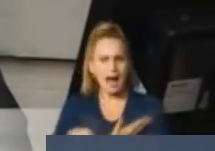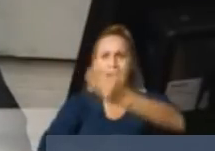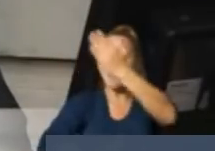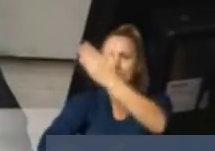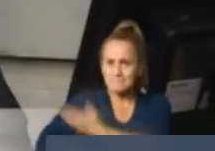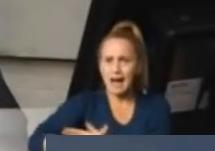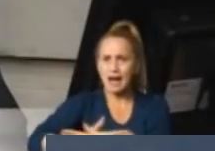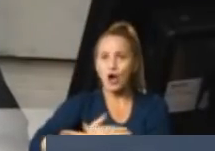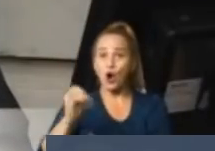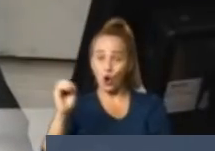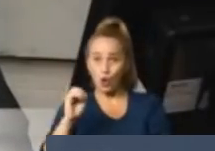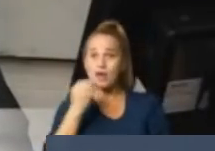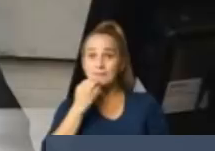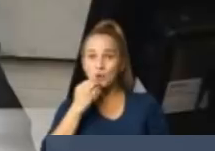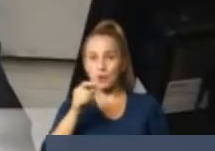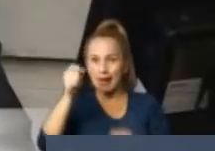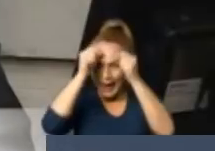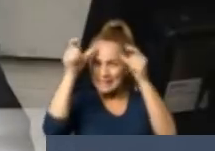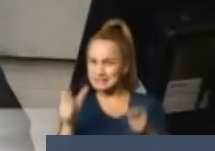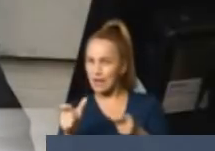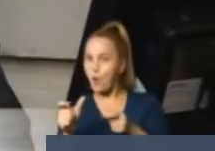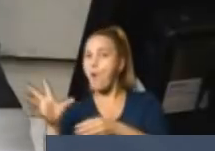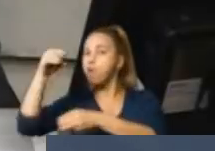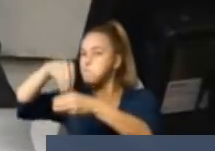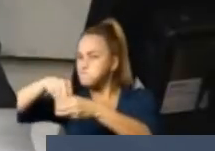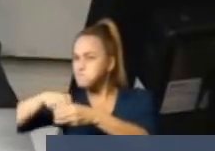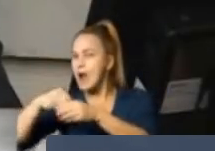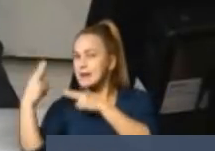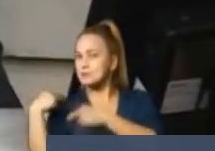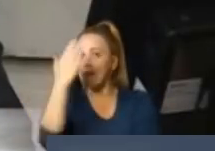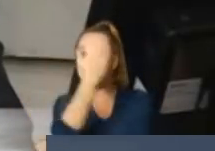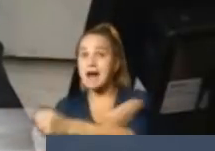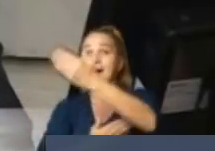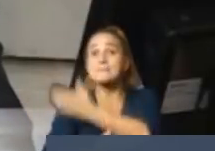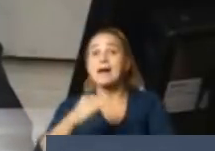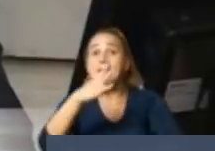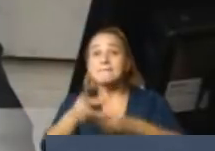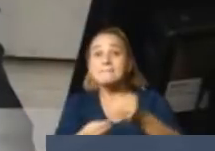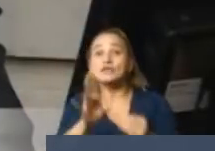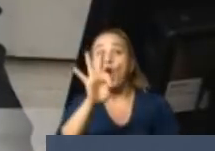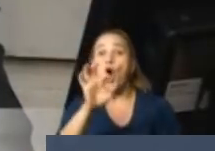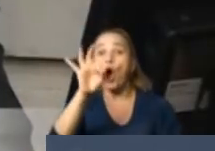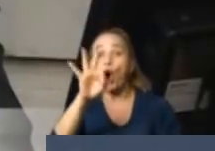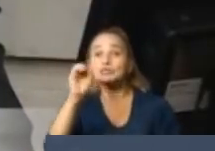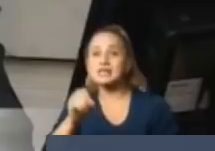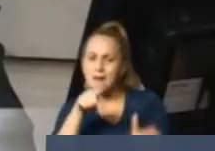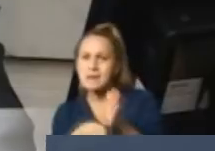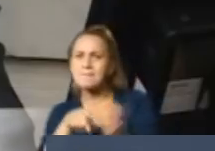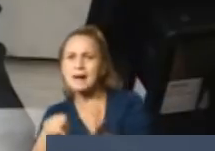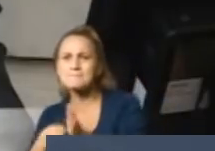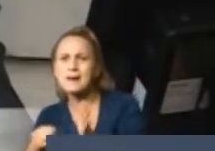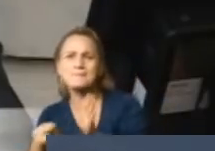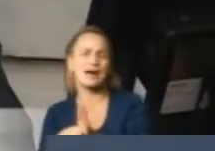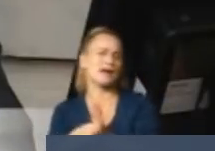un miembro del Estado colombiano. Y hay 80 asesinados y